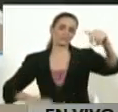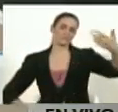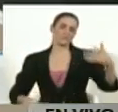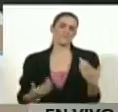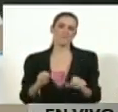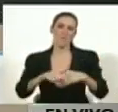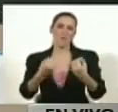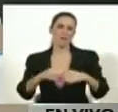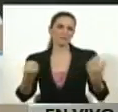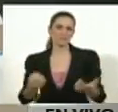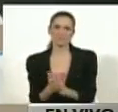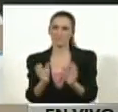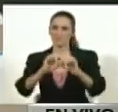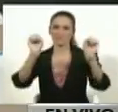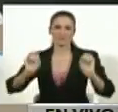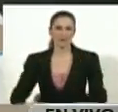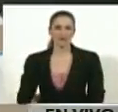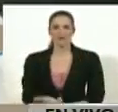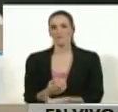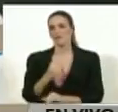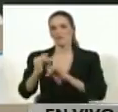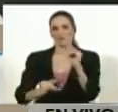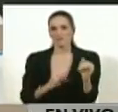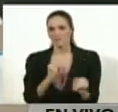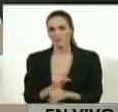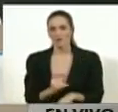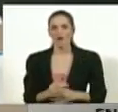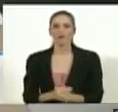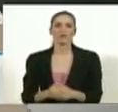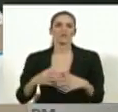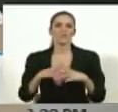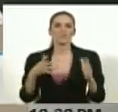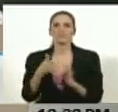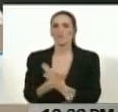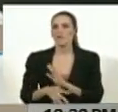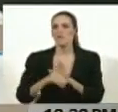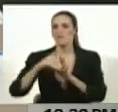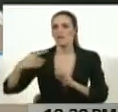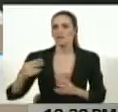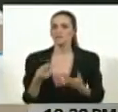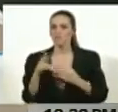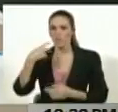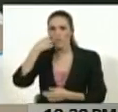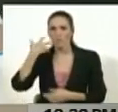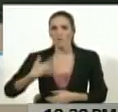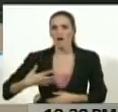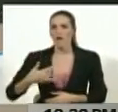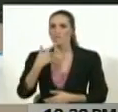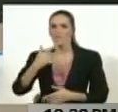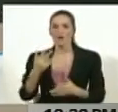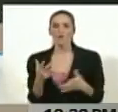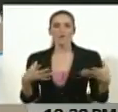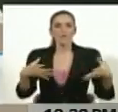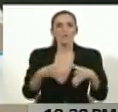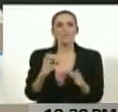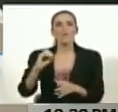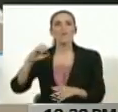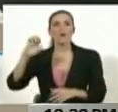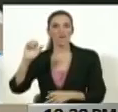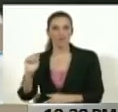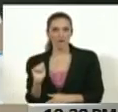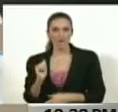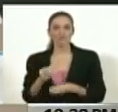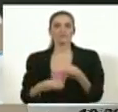flagrantes al sistema interamericano al sistema internacional en materia de Derechos Humanos donde la organización de estad americanos ha